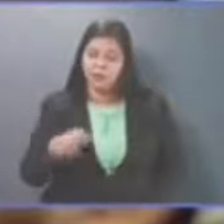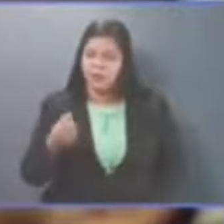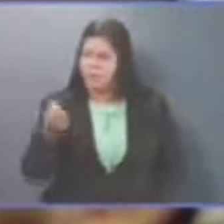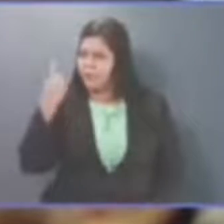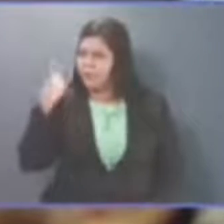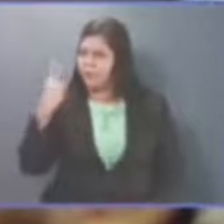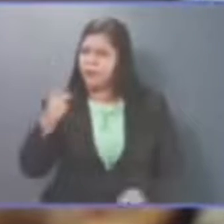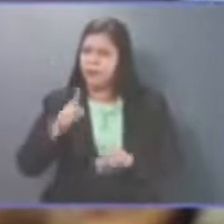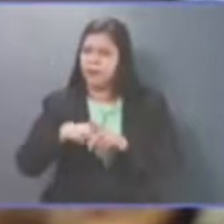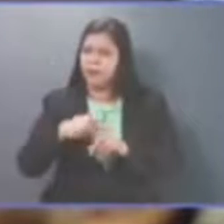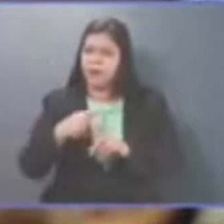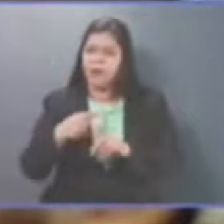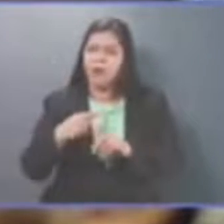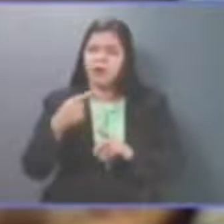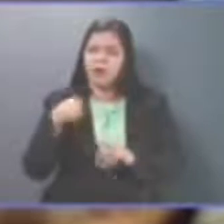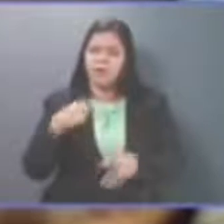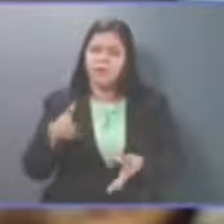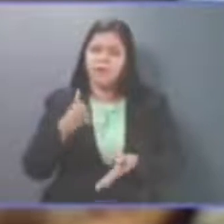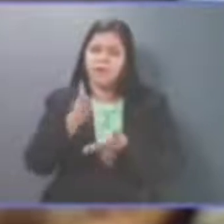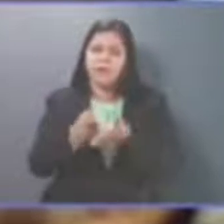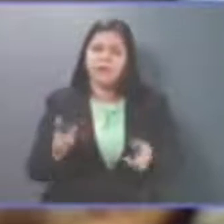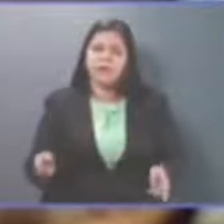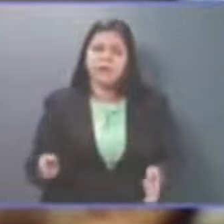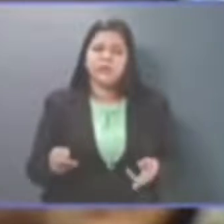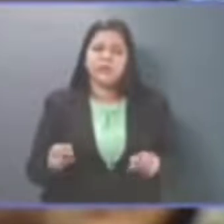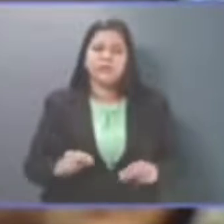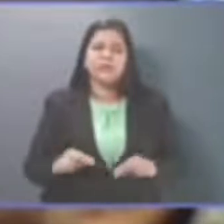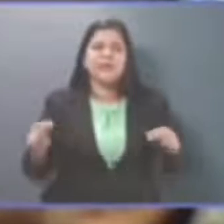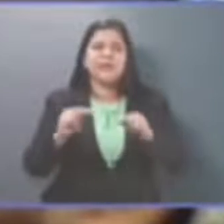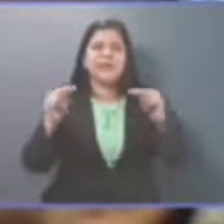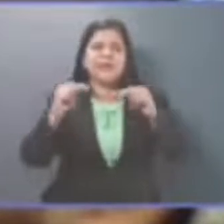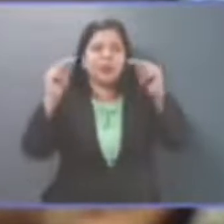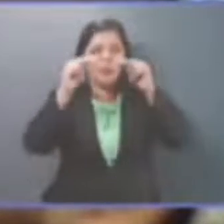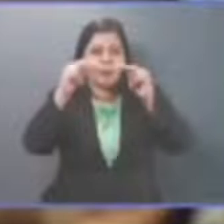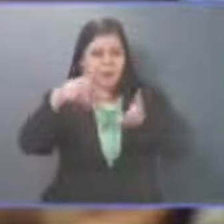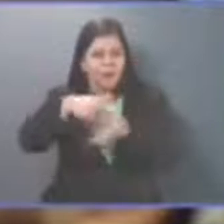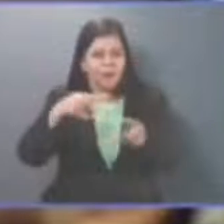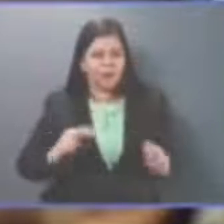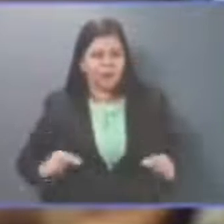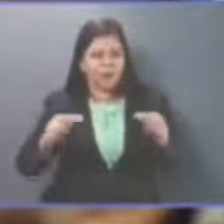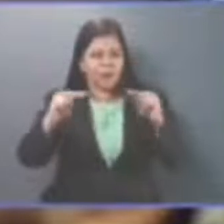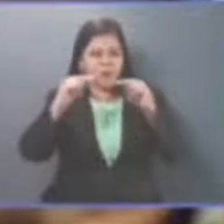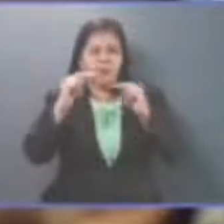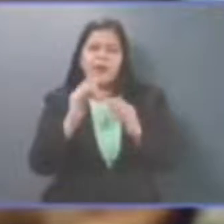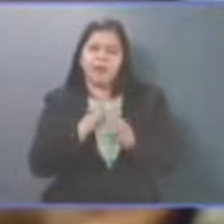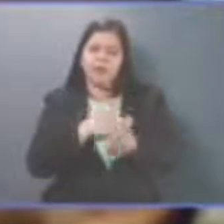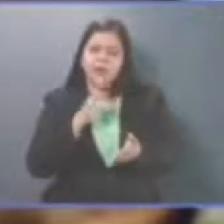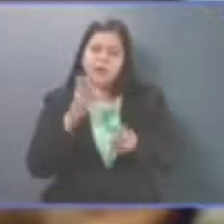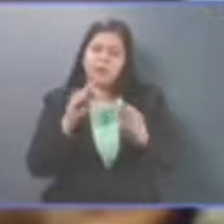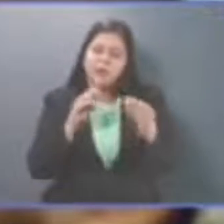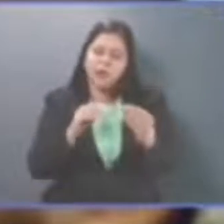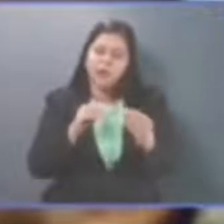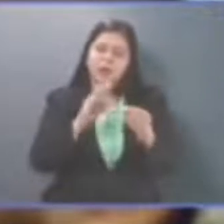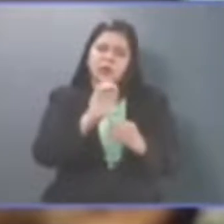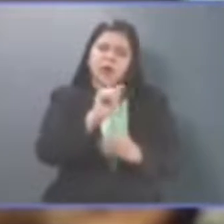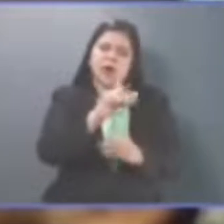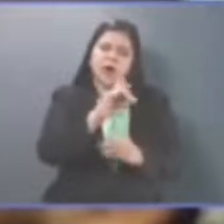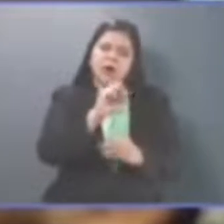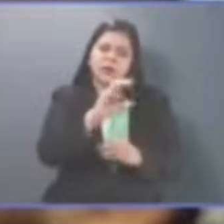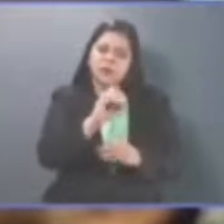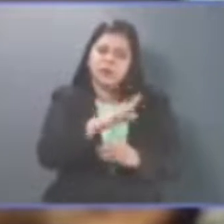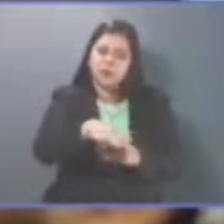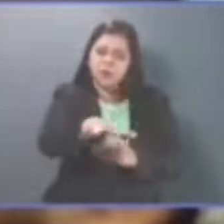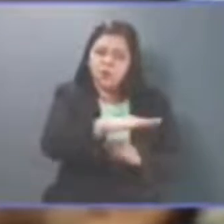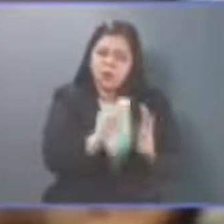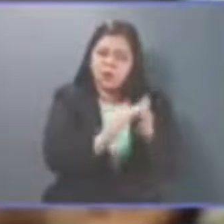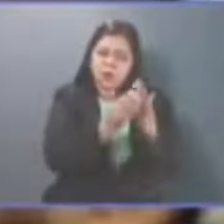semana estuve en Chalchuapa. Estuve conversando con un grupo de personas y con la DESCO de una